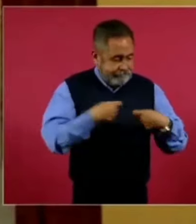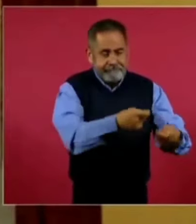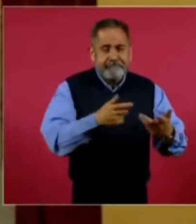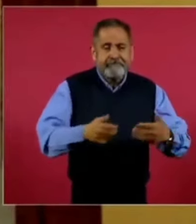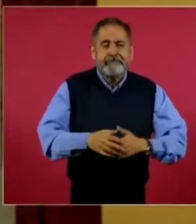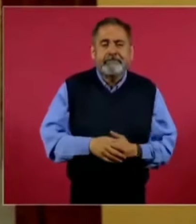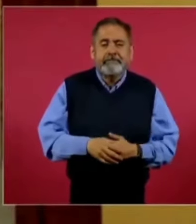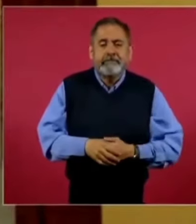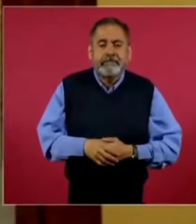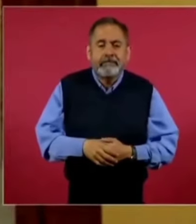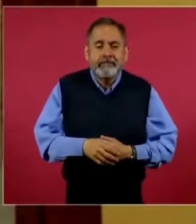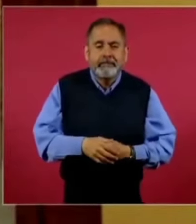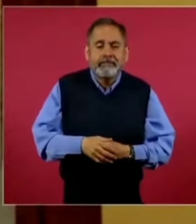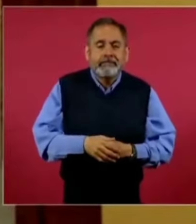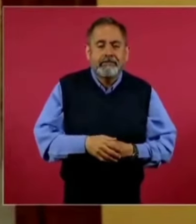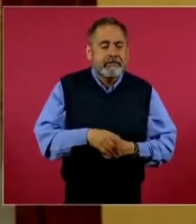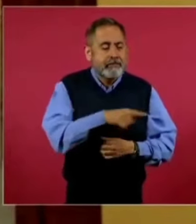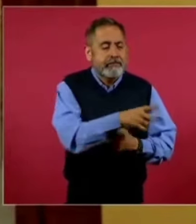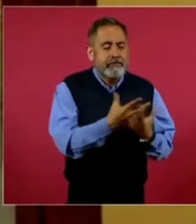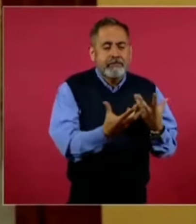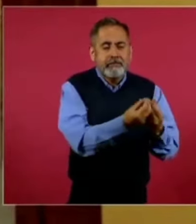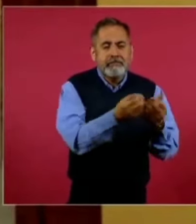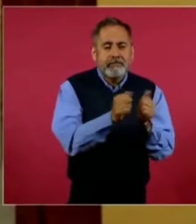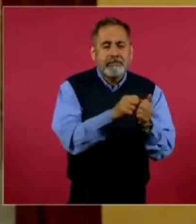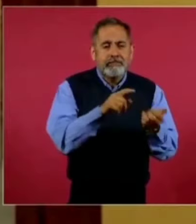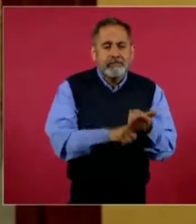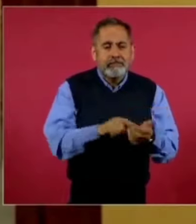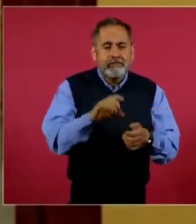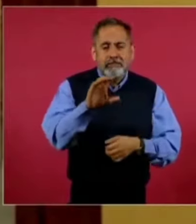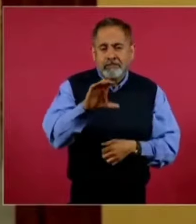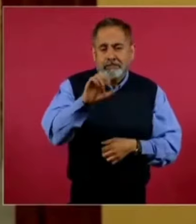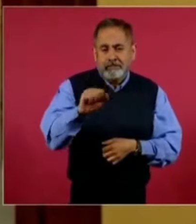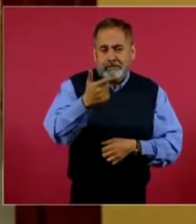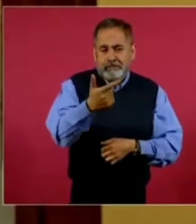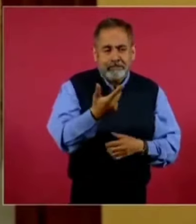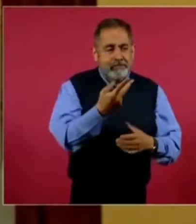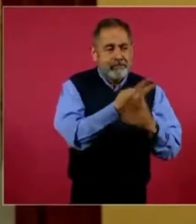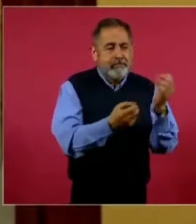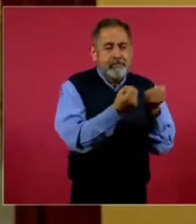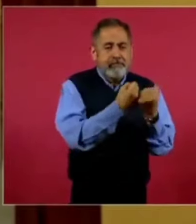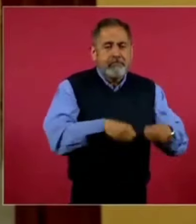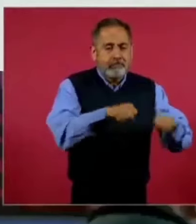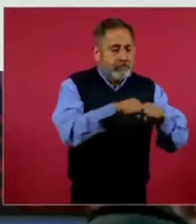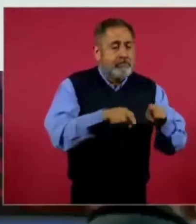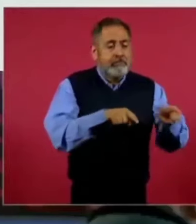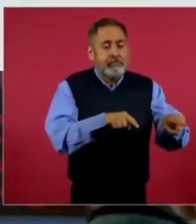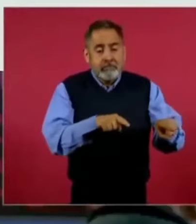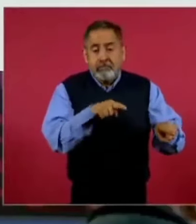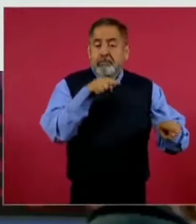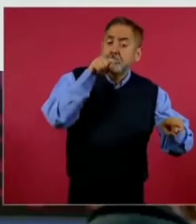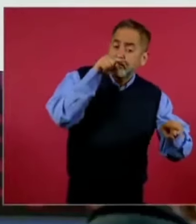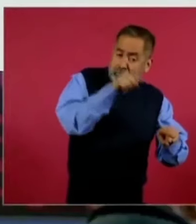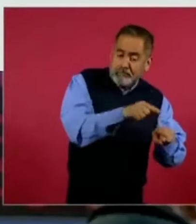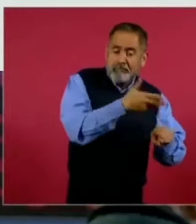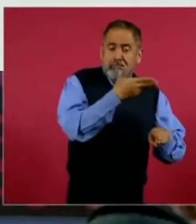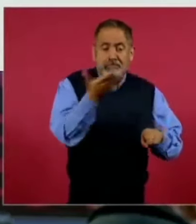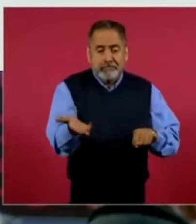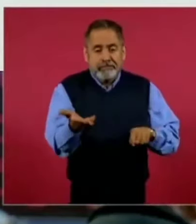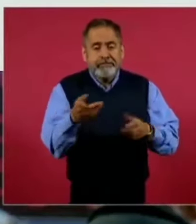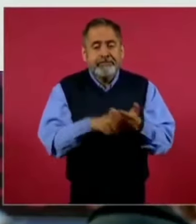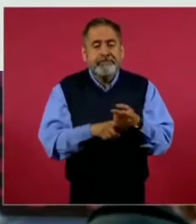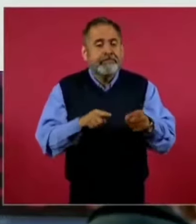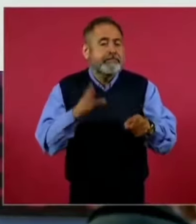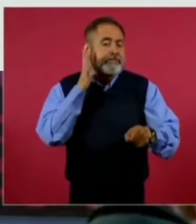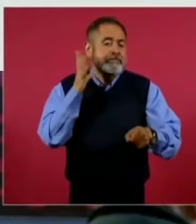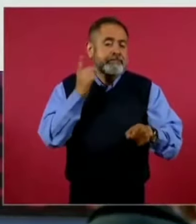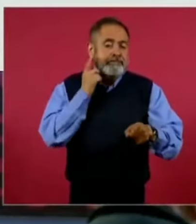y se alía con Salinas y es el que pide en la Cámara